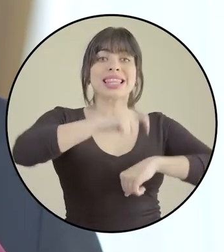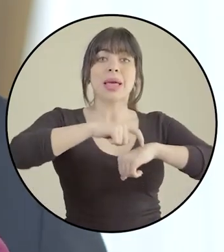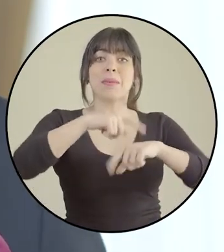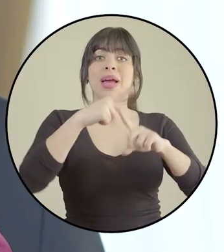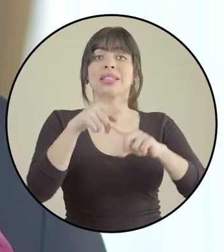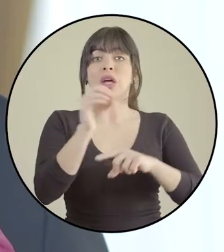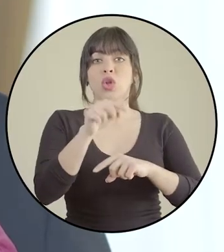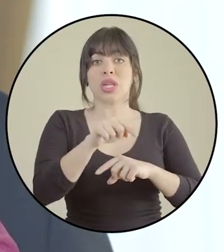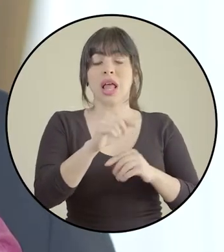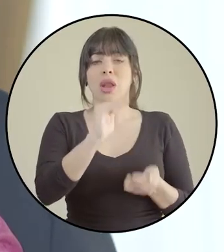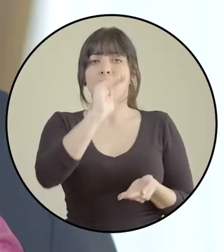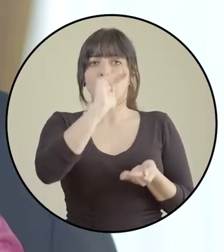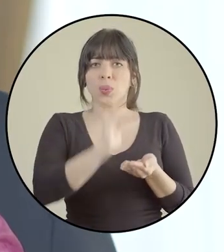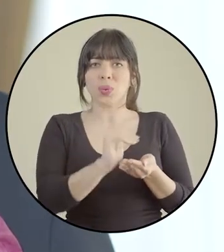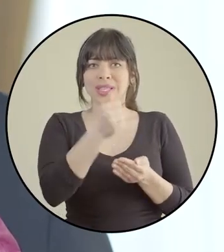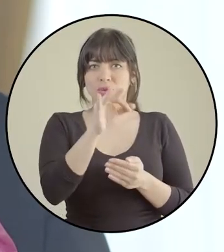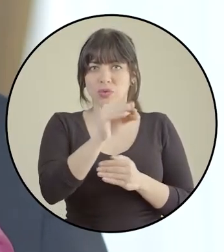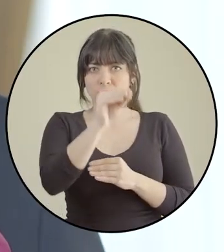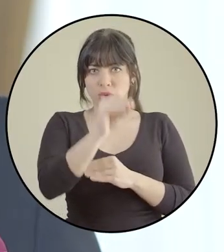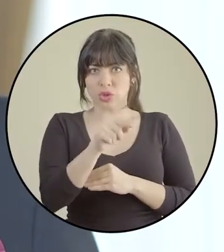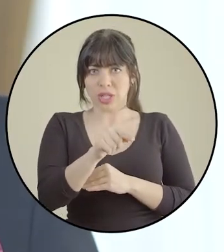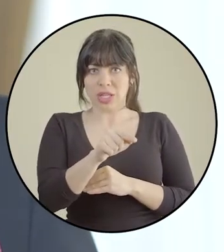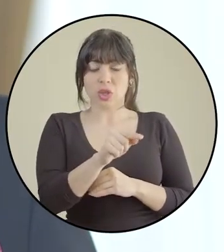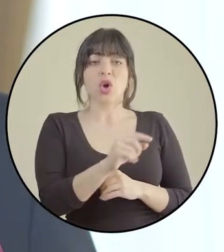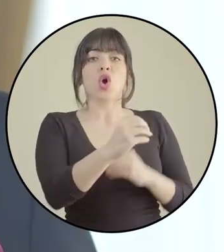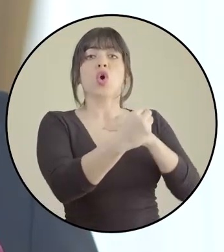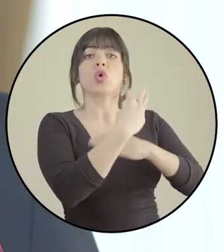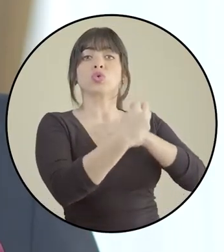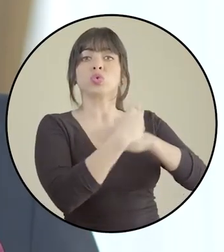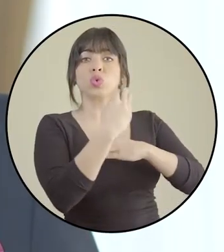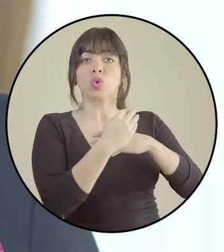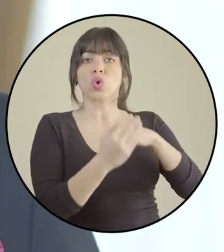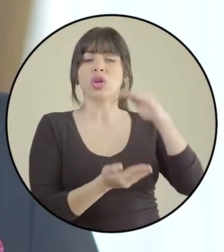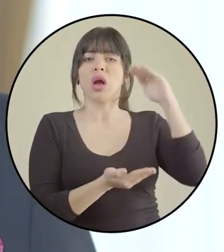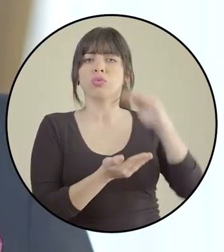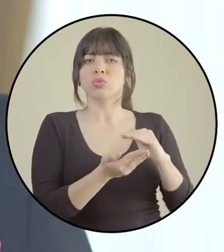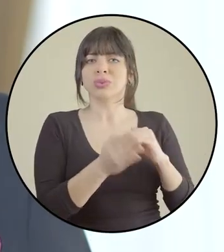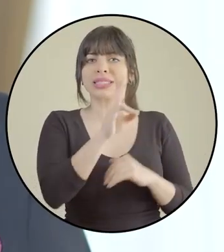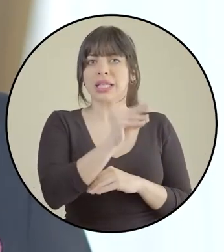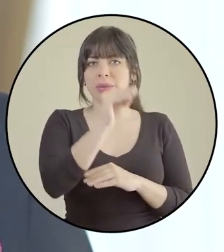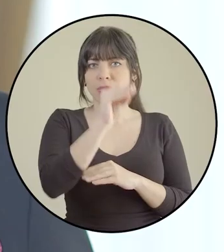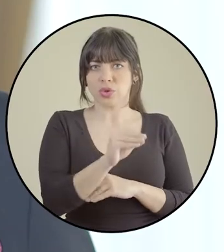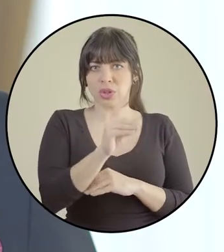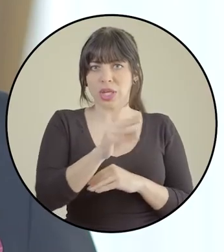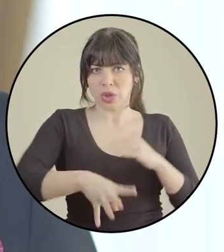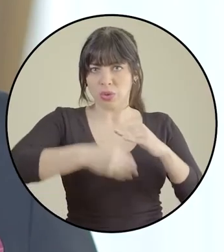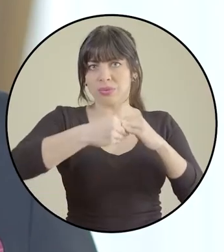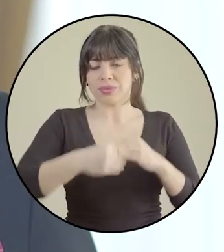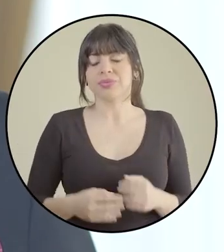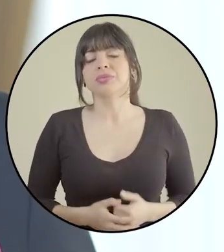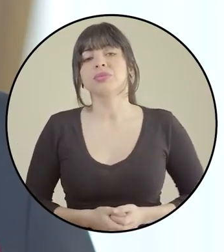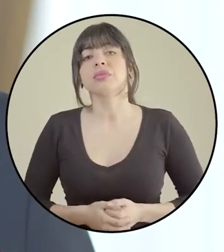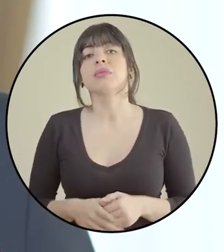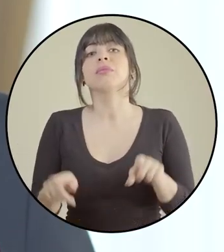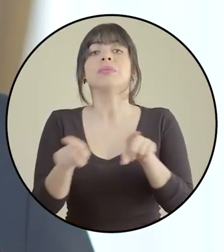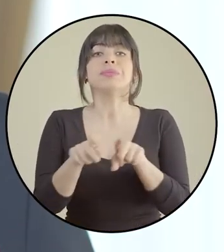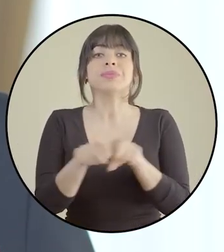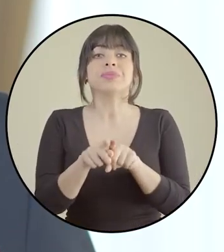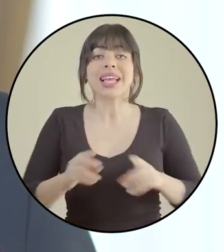17%. Los tiempos extraordinarios bajan 19% y las consultorías las recortamos en un 7